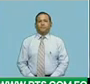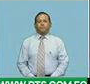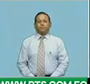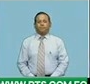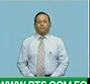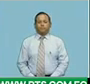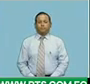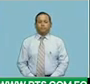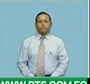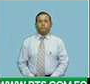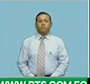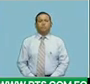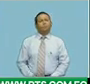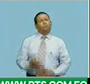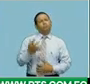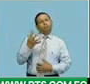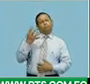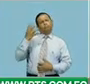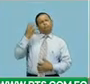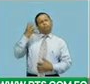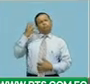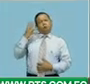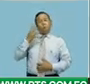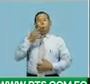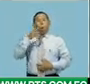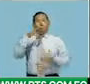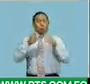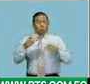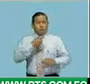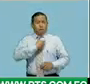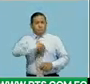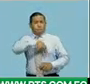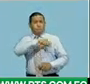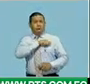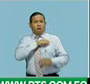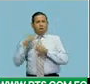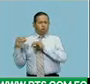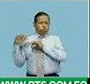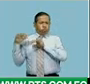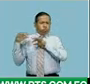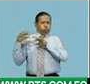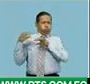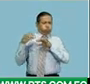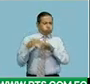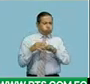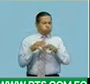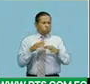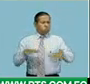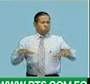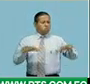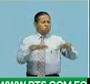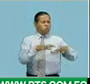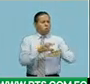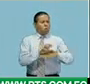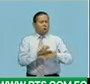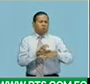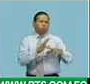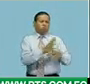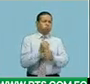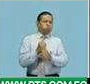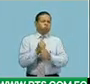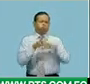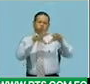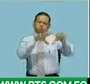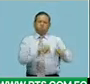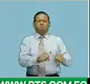Un grupo de ambiciosos invasores españoles que nos... Leyendas en un espejo de agua y la extensión de la memoria popular a través